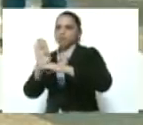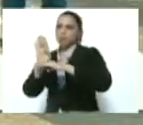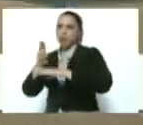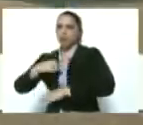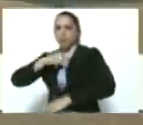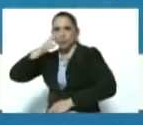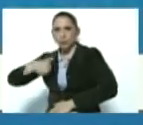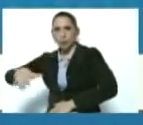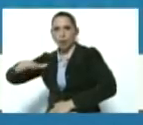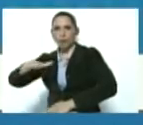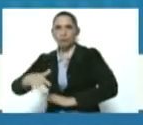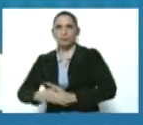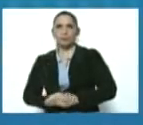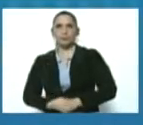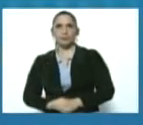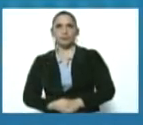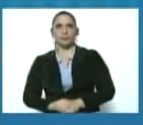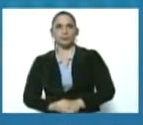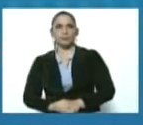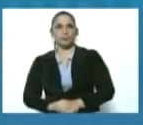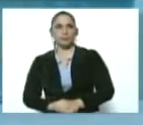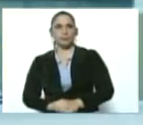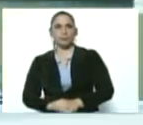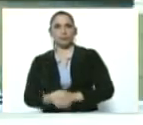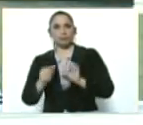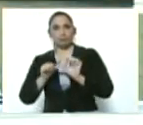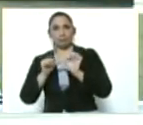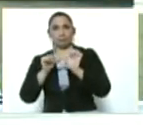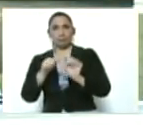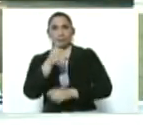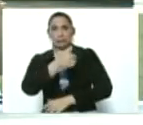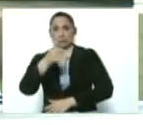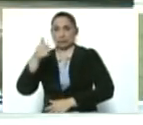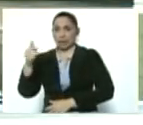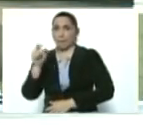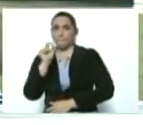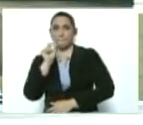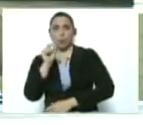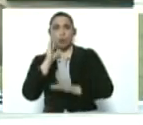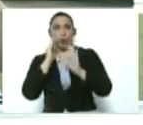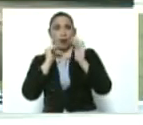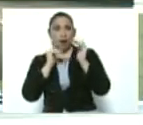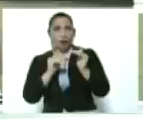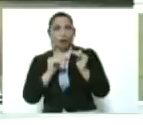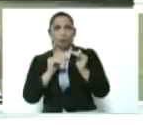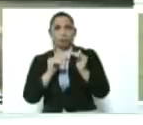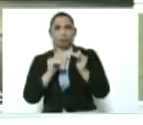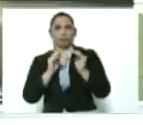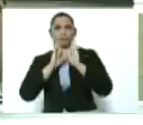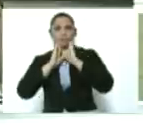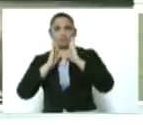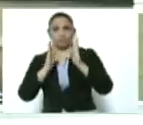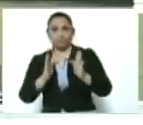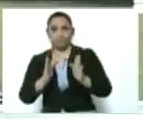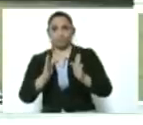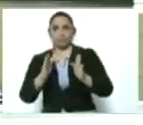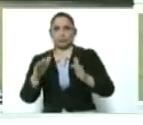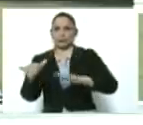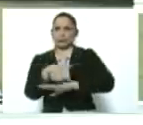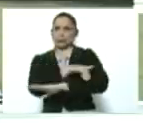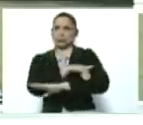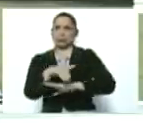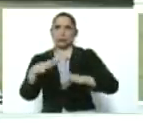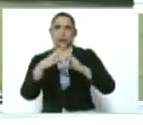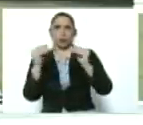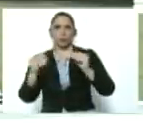a nuestro pueblo así que sigamos en cada punto de atención autopistas avenidas carreteras